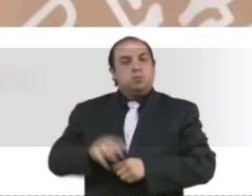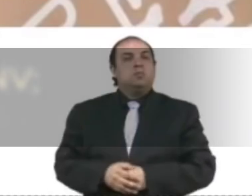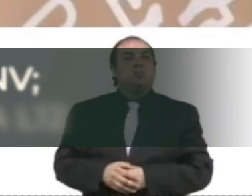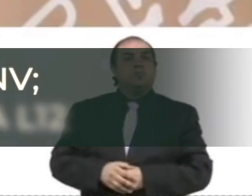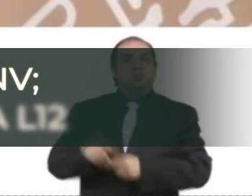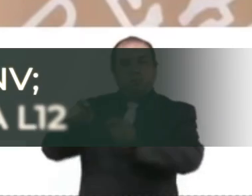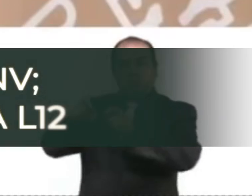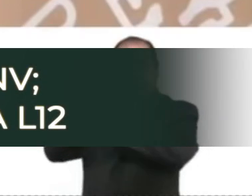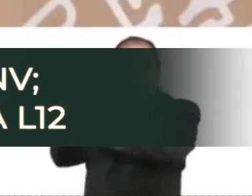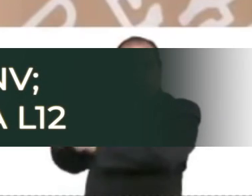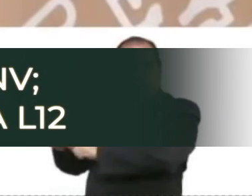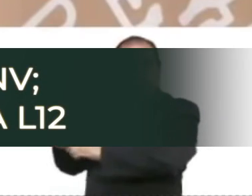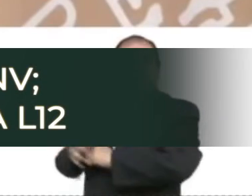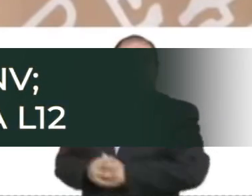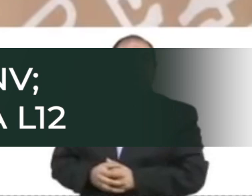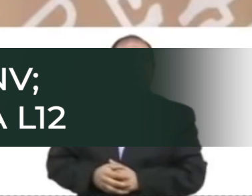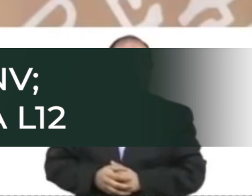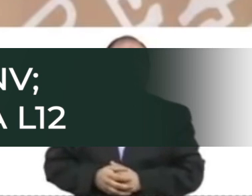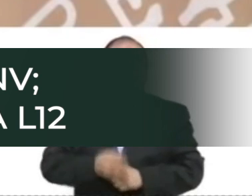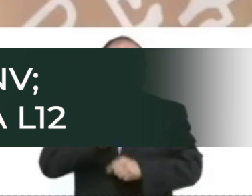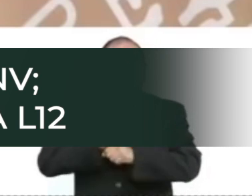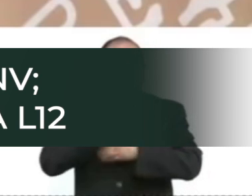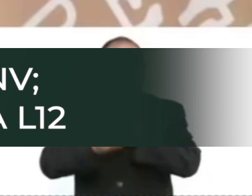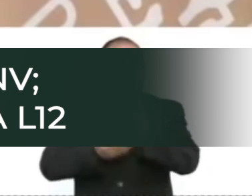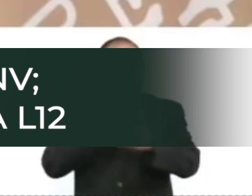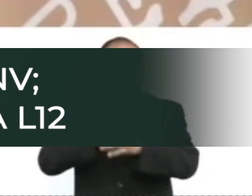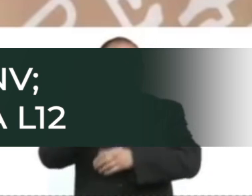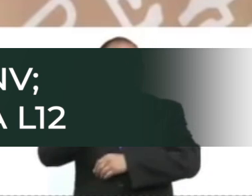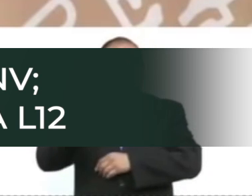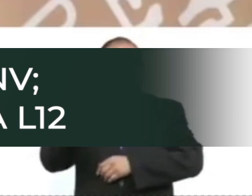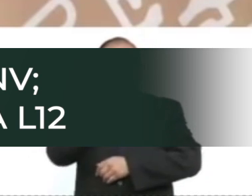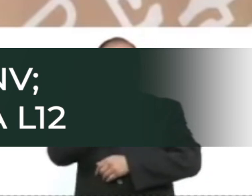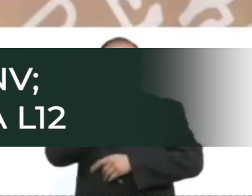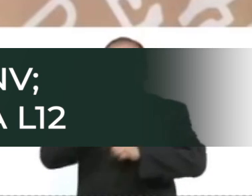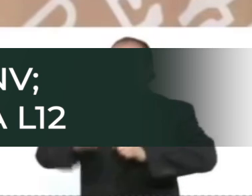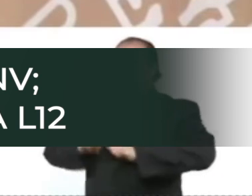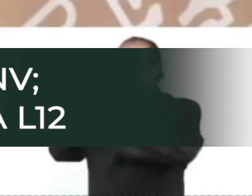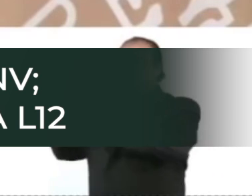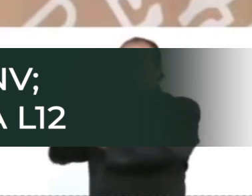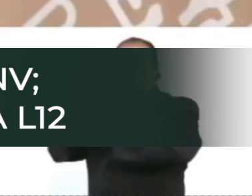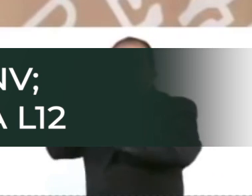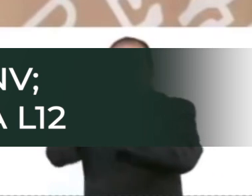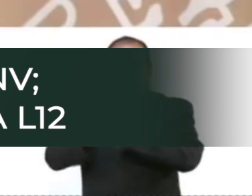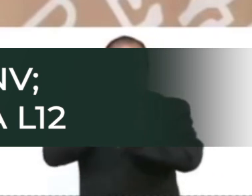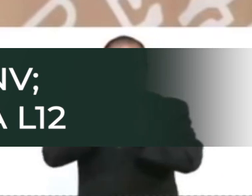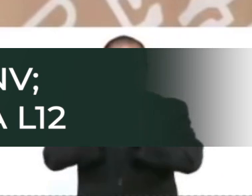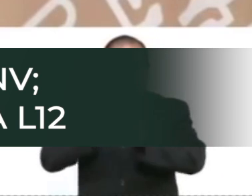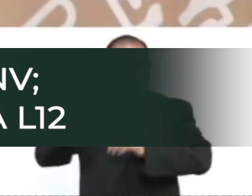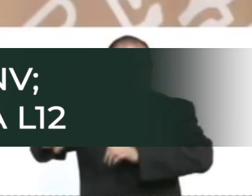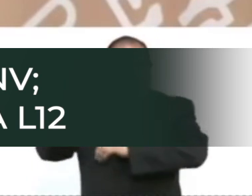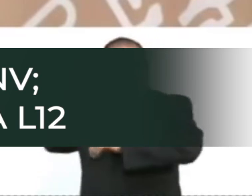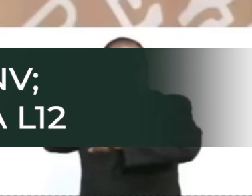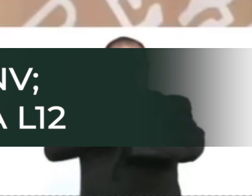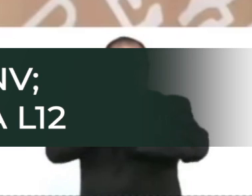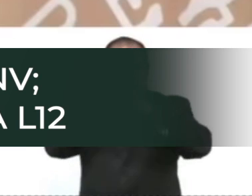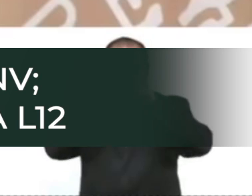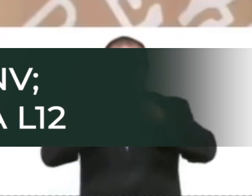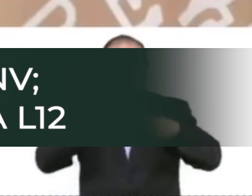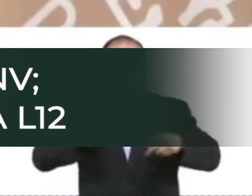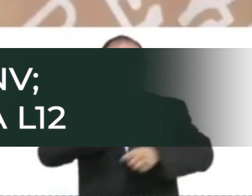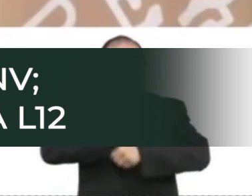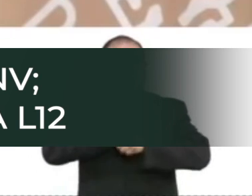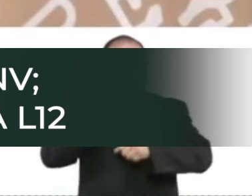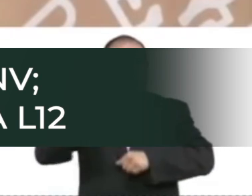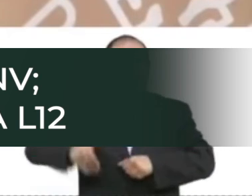La jefa de gobierno, Claudia Sheinbaum, informó que tras alcanzarse un convenio de terminación del contrato que firmó la Secretaría de